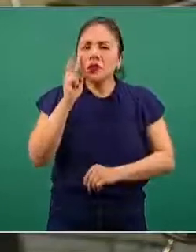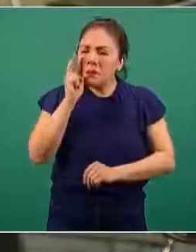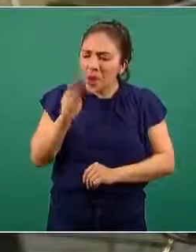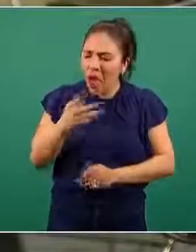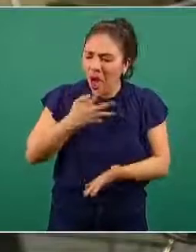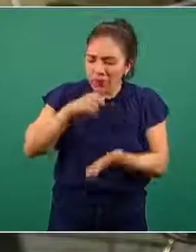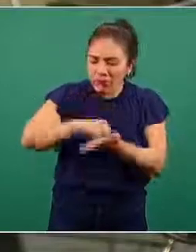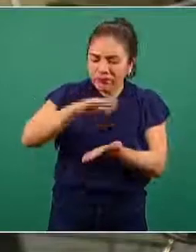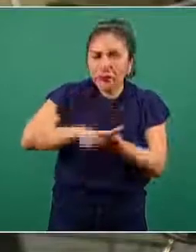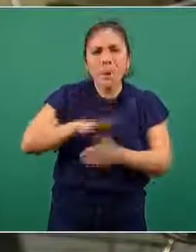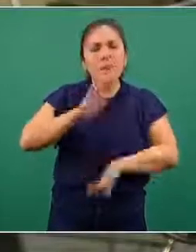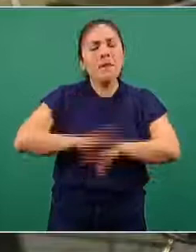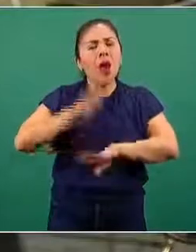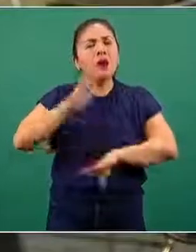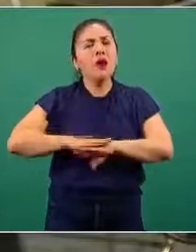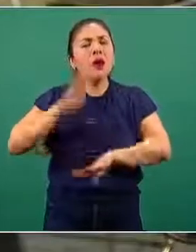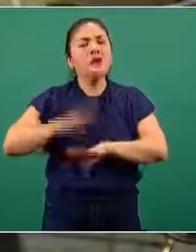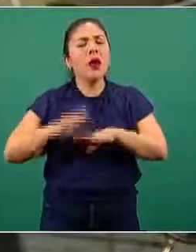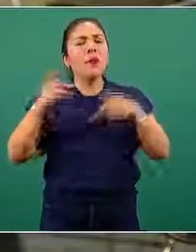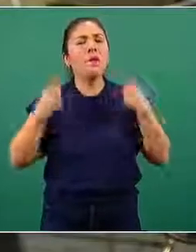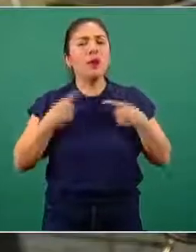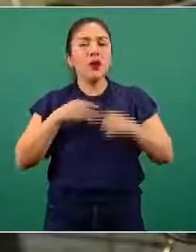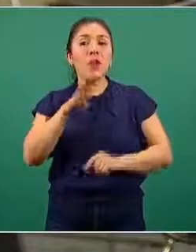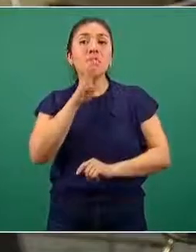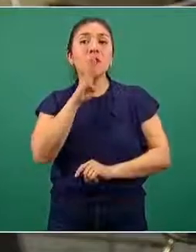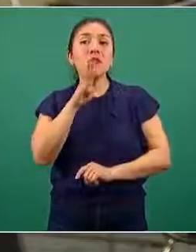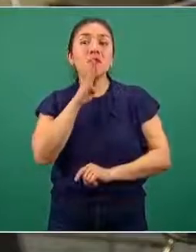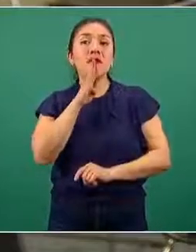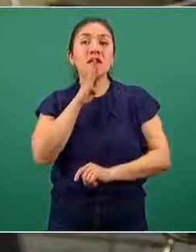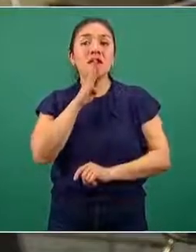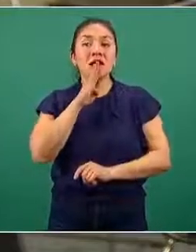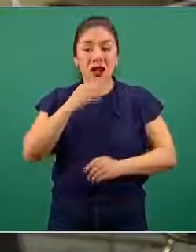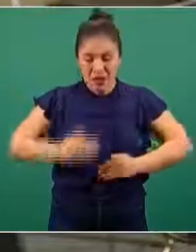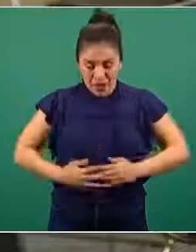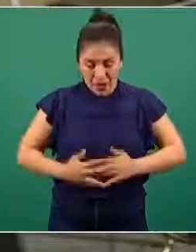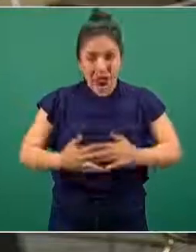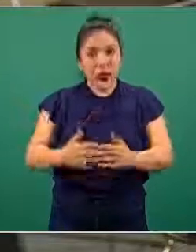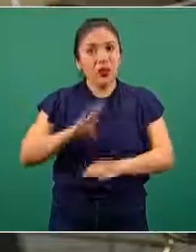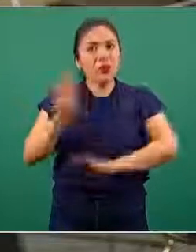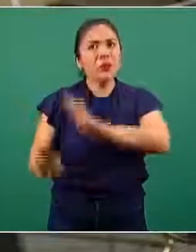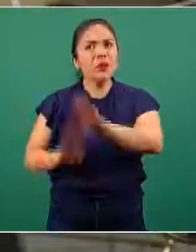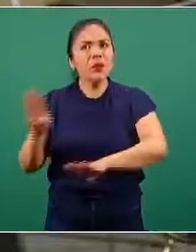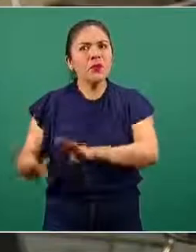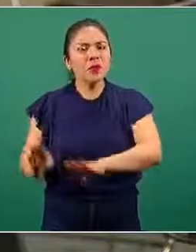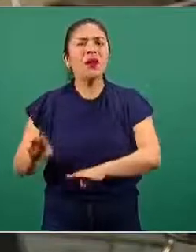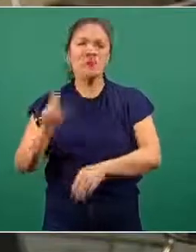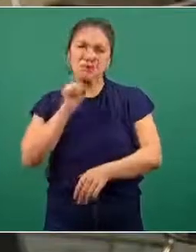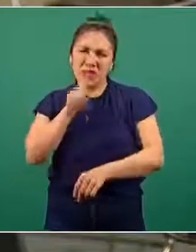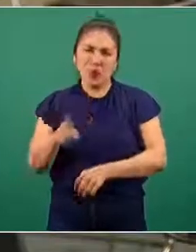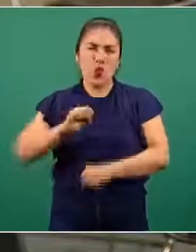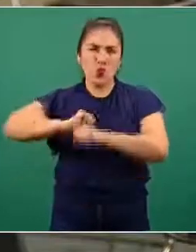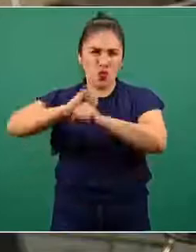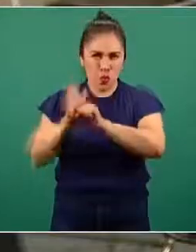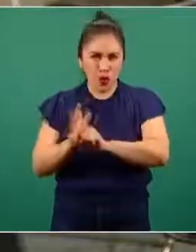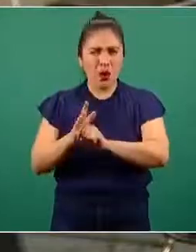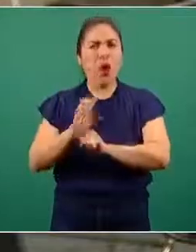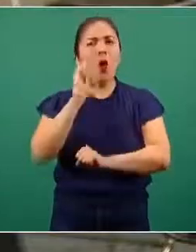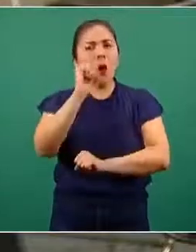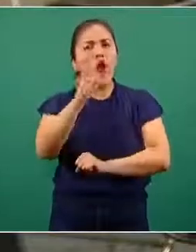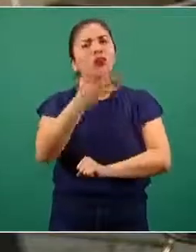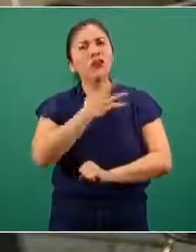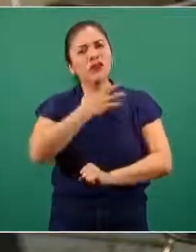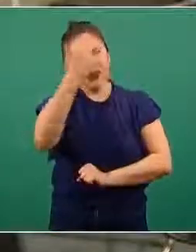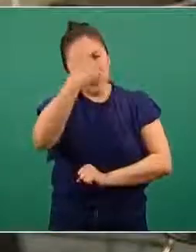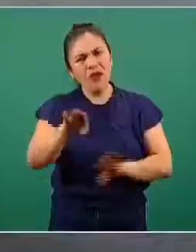mortalidad materna relacionada con COVID y si tienen algún tipo de trabajo con parteras que estén atendiendo a mujeres en